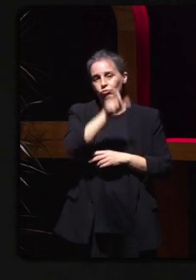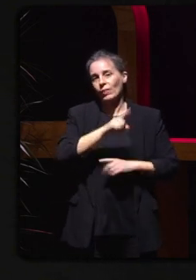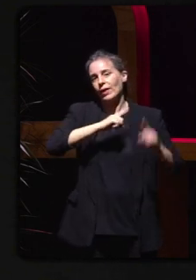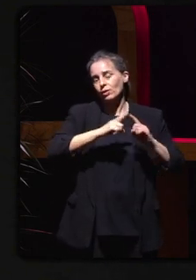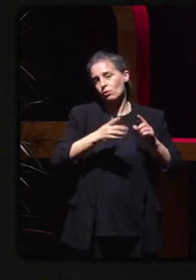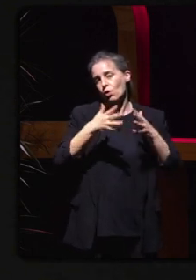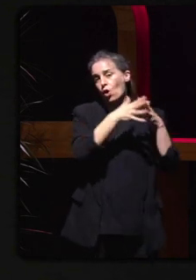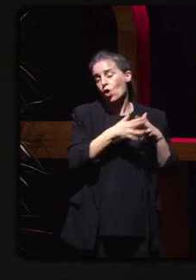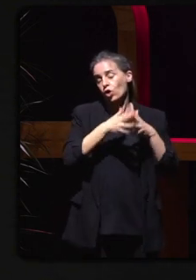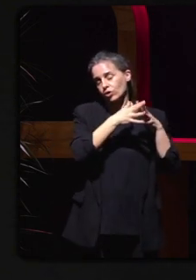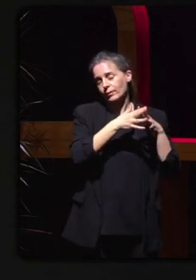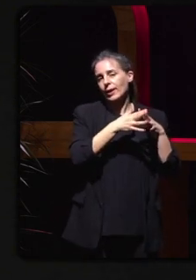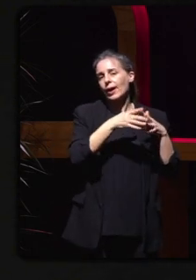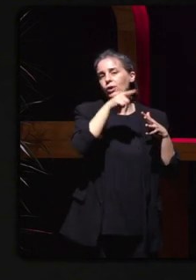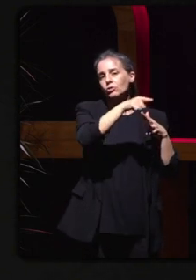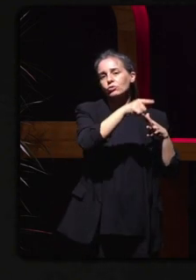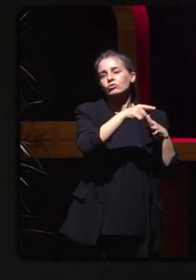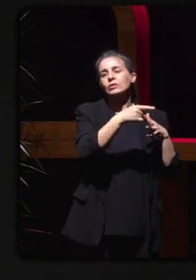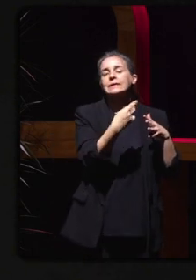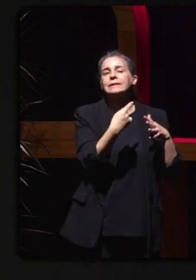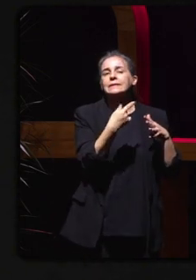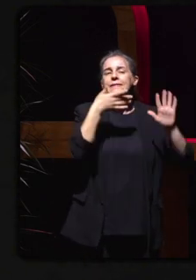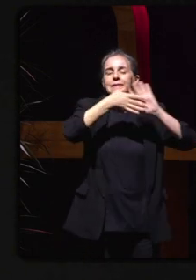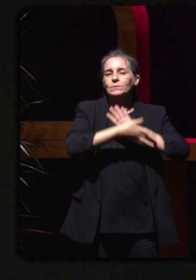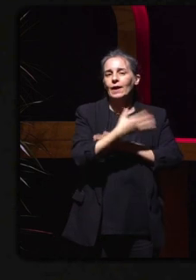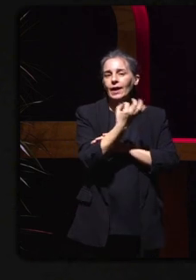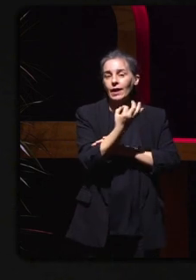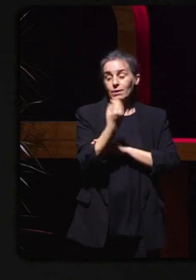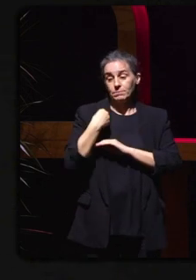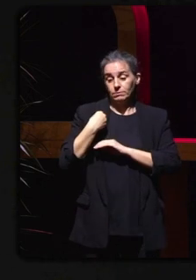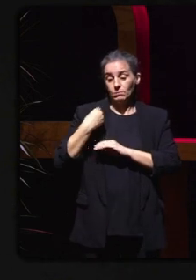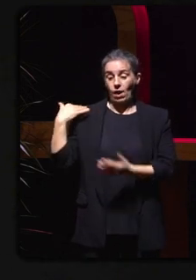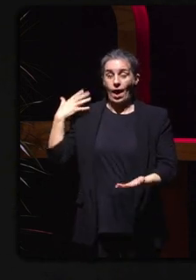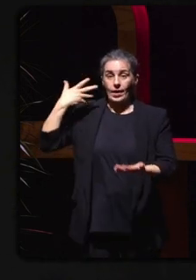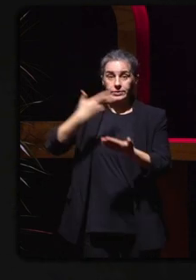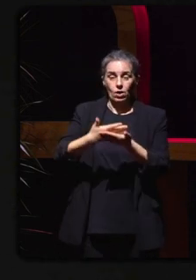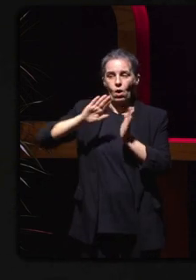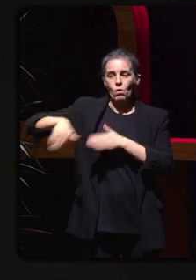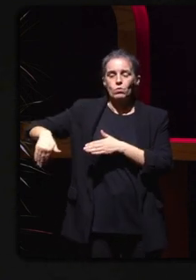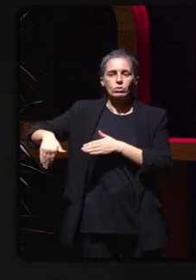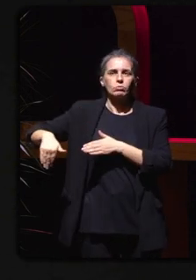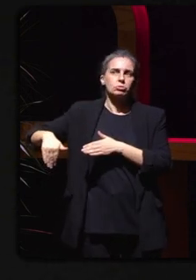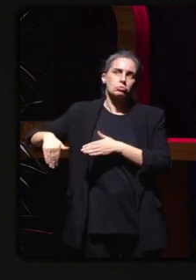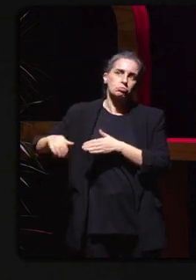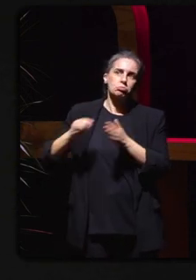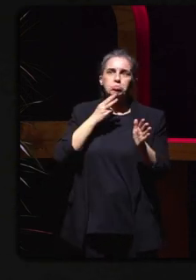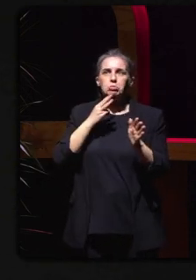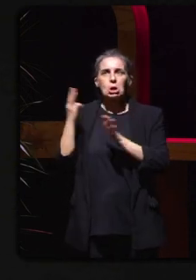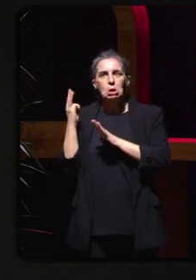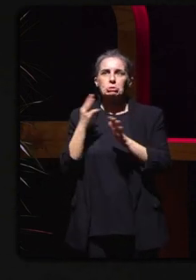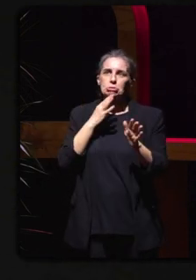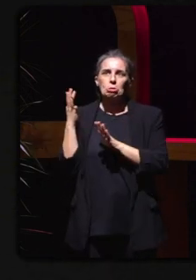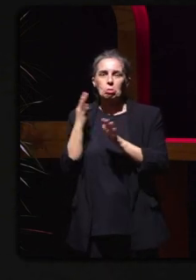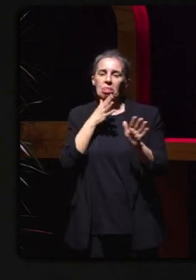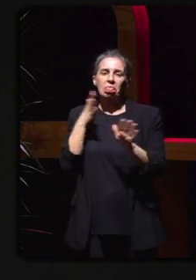que se llama John lancraft y que viene a decir que hemos vivido hasta ahora en los últimos 8 9 10